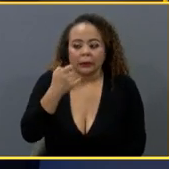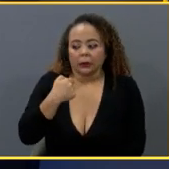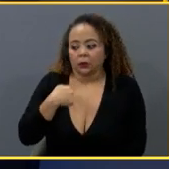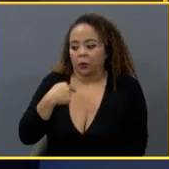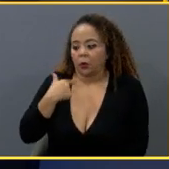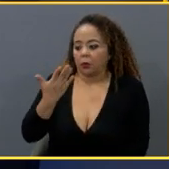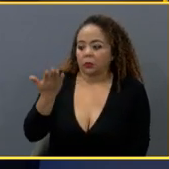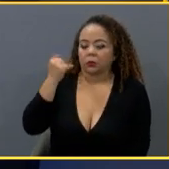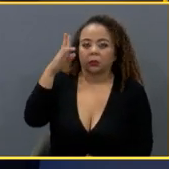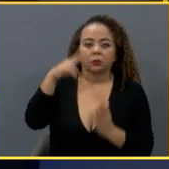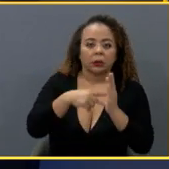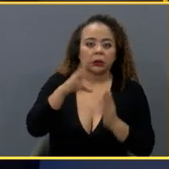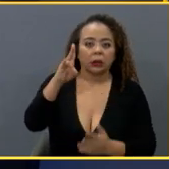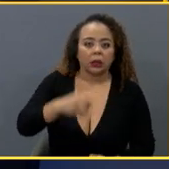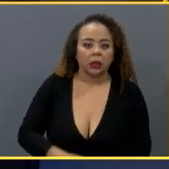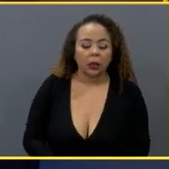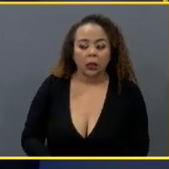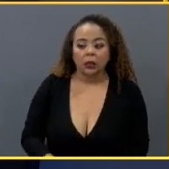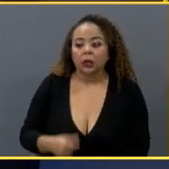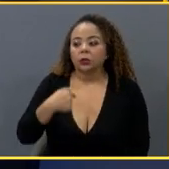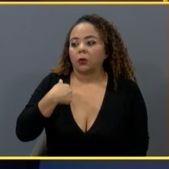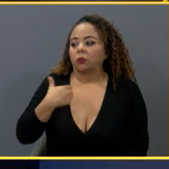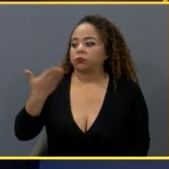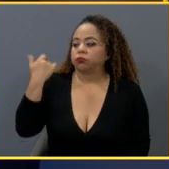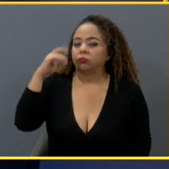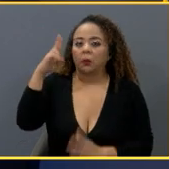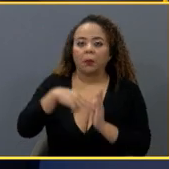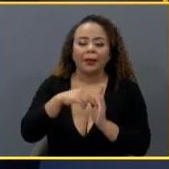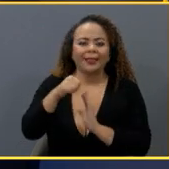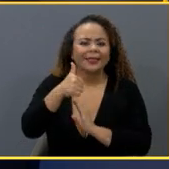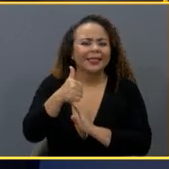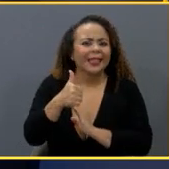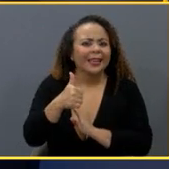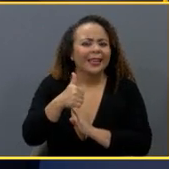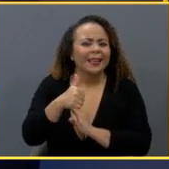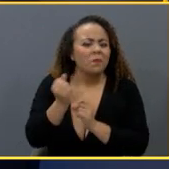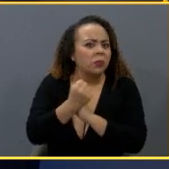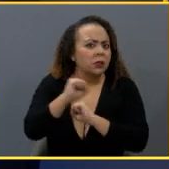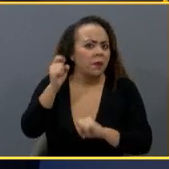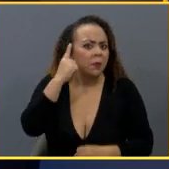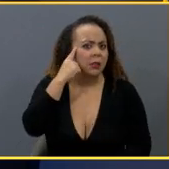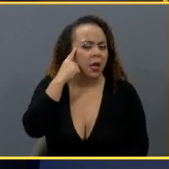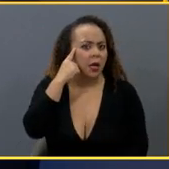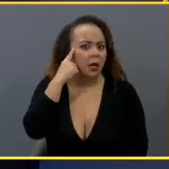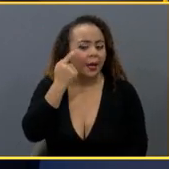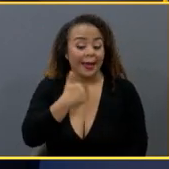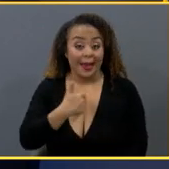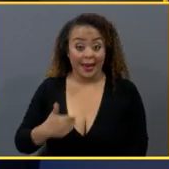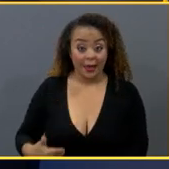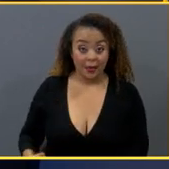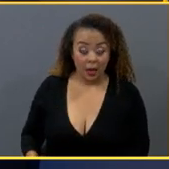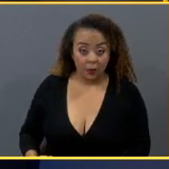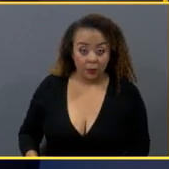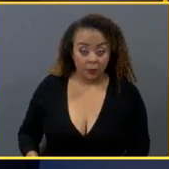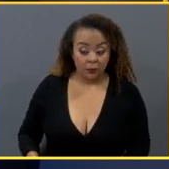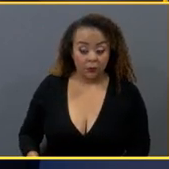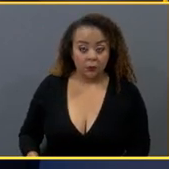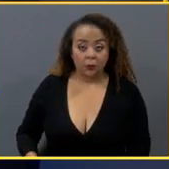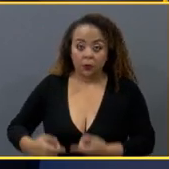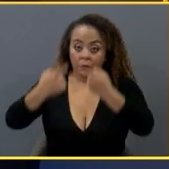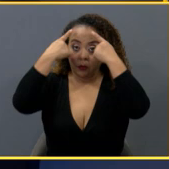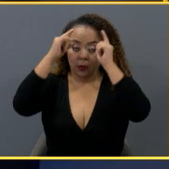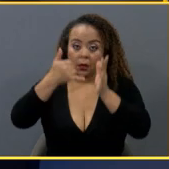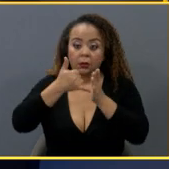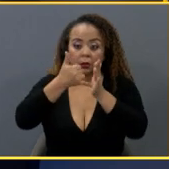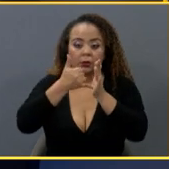al 2007, si yo lo remonto al 2010, era impensado que Herediano alcanzase en